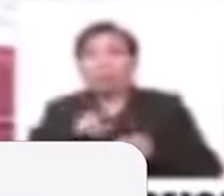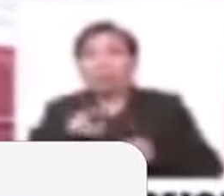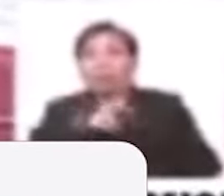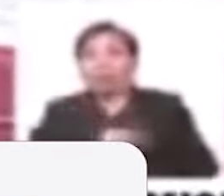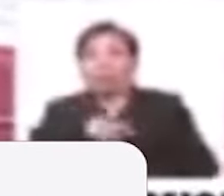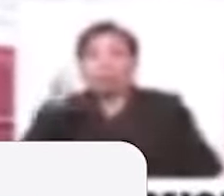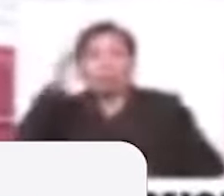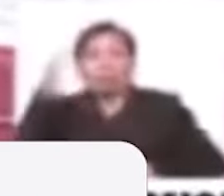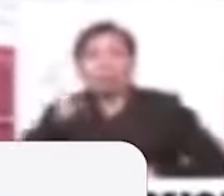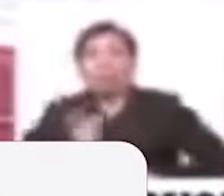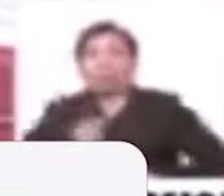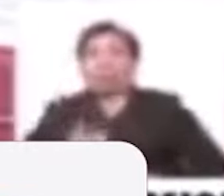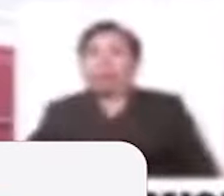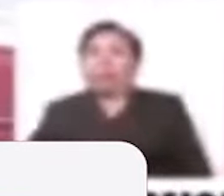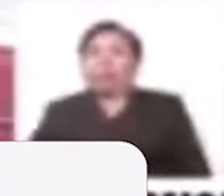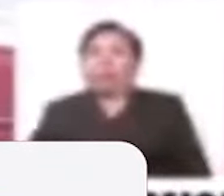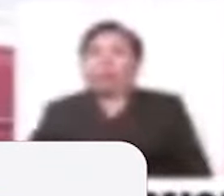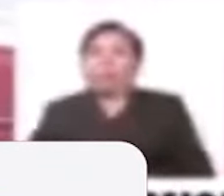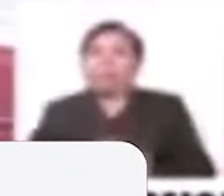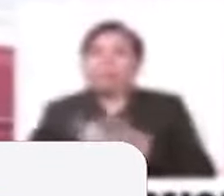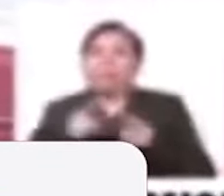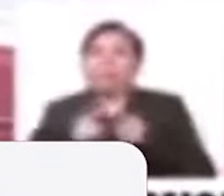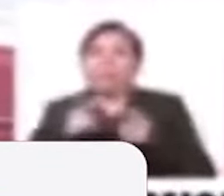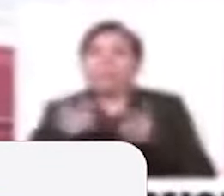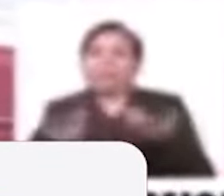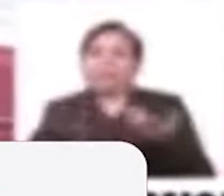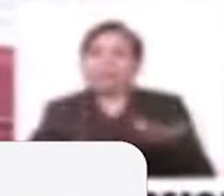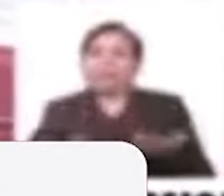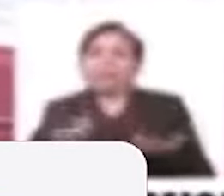policiales. Entonces,